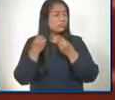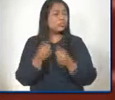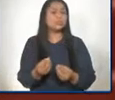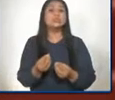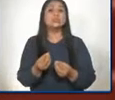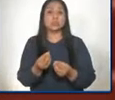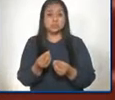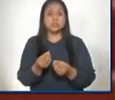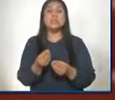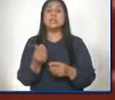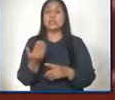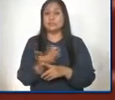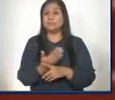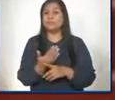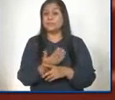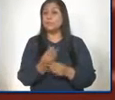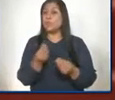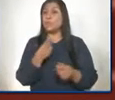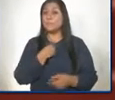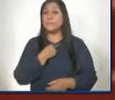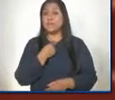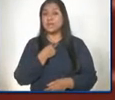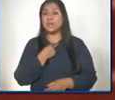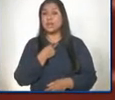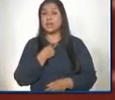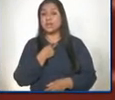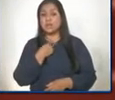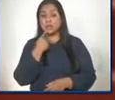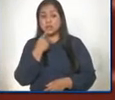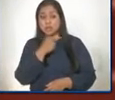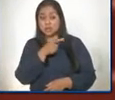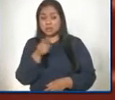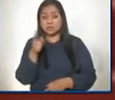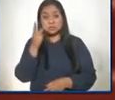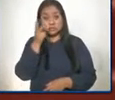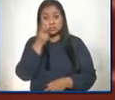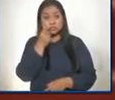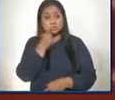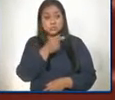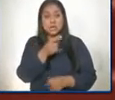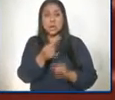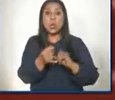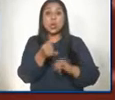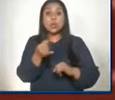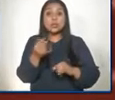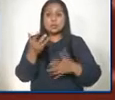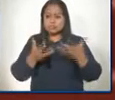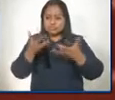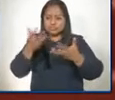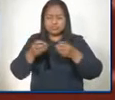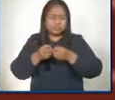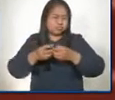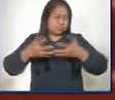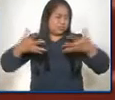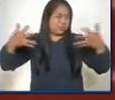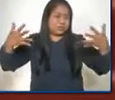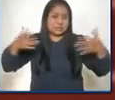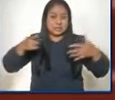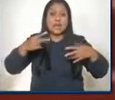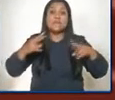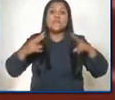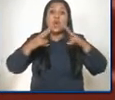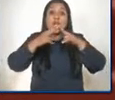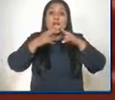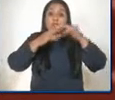y muy peligrosos. Démonos cuenta del último incendio forestal de gran magnitud que tuvo el volcán de